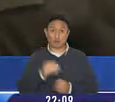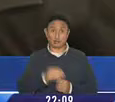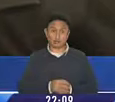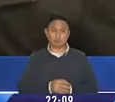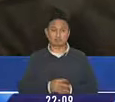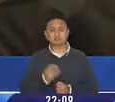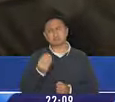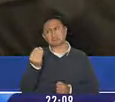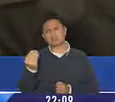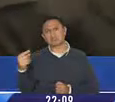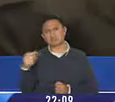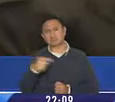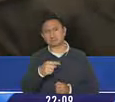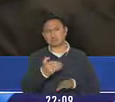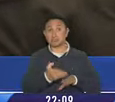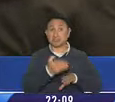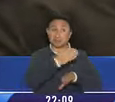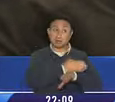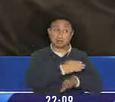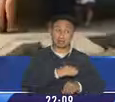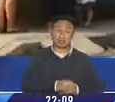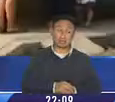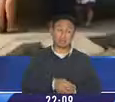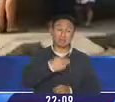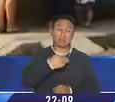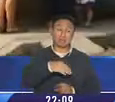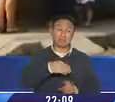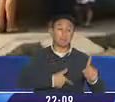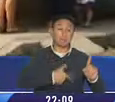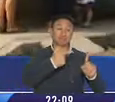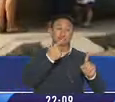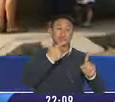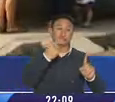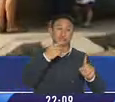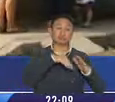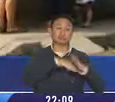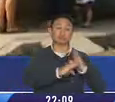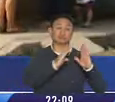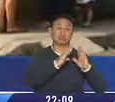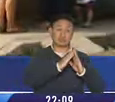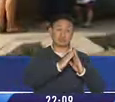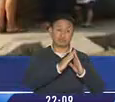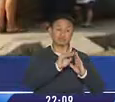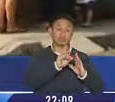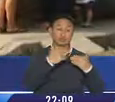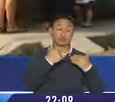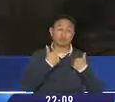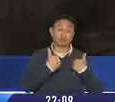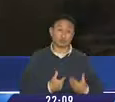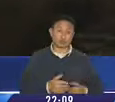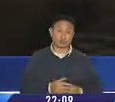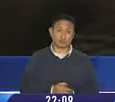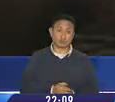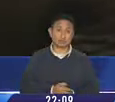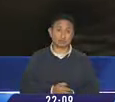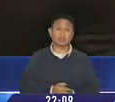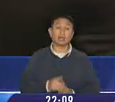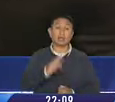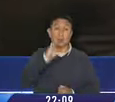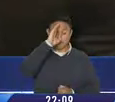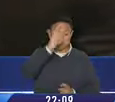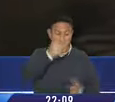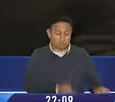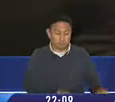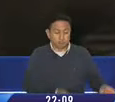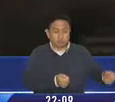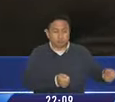de edad y que habría sido asesinado durante este miércoles. En el interior de su vivienda, el cuerpo del joven era levantado por elementos